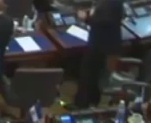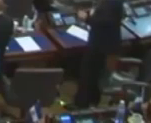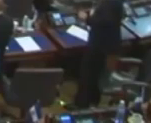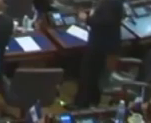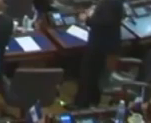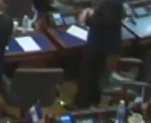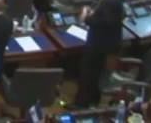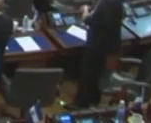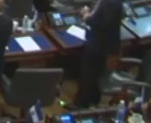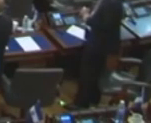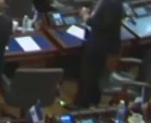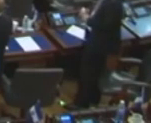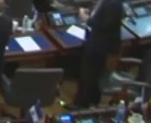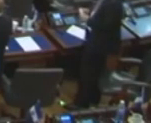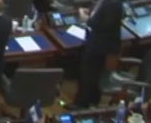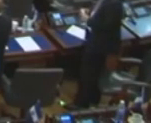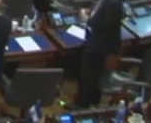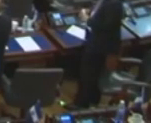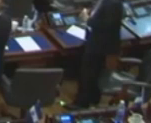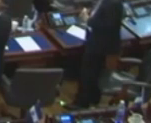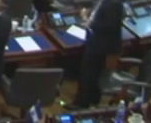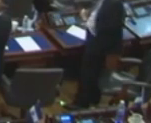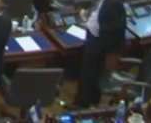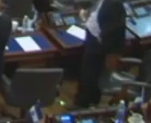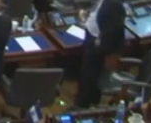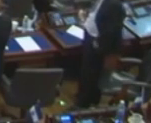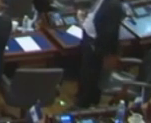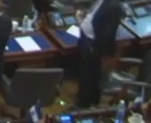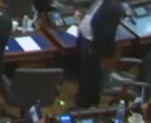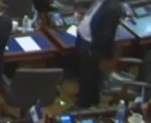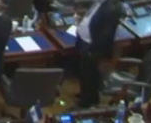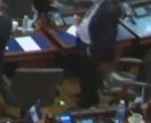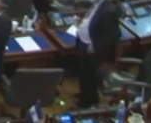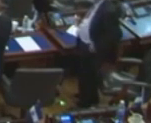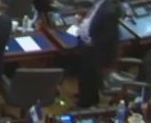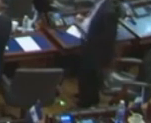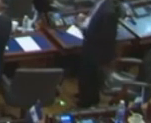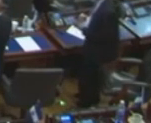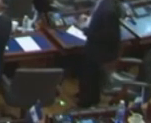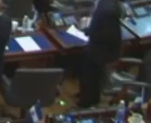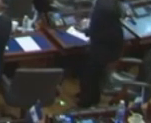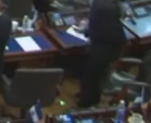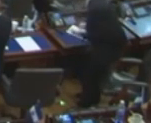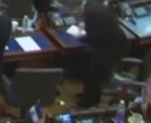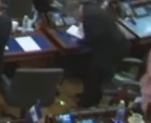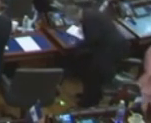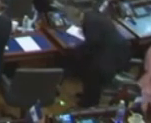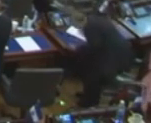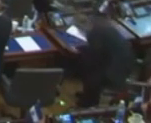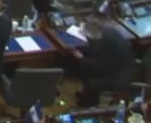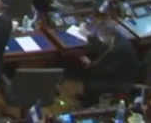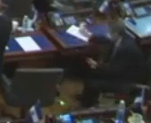Muchas gracias, presidente. Buenas tardes, colegas diputados, diputadas, estimados amigos que nos visitan.